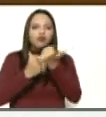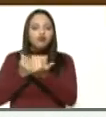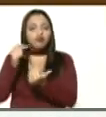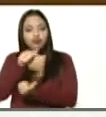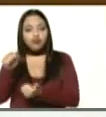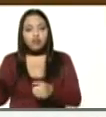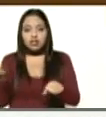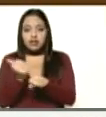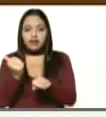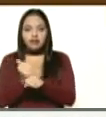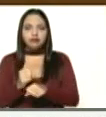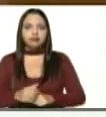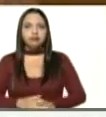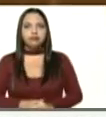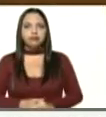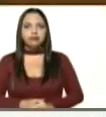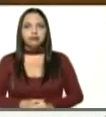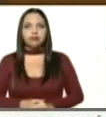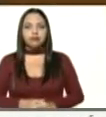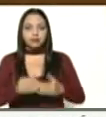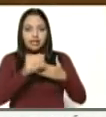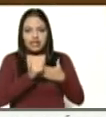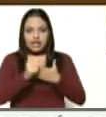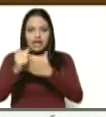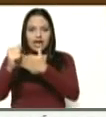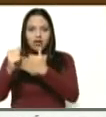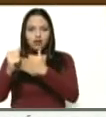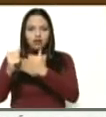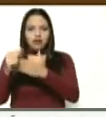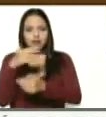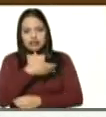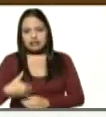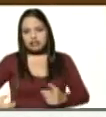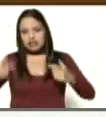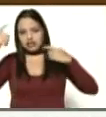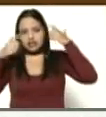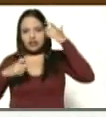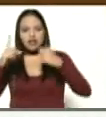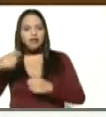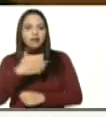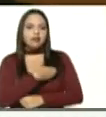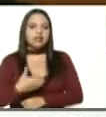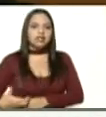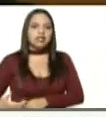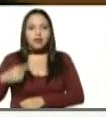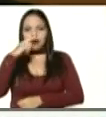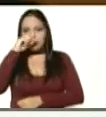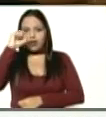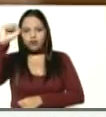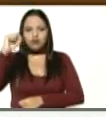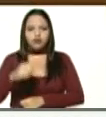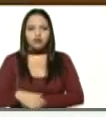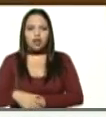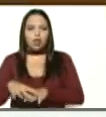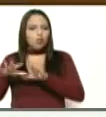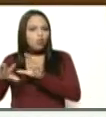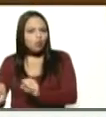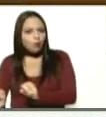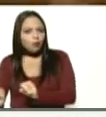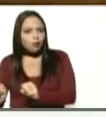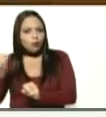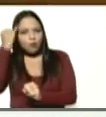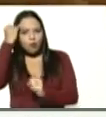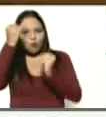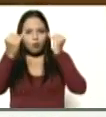labores. Y ese liderazgo de nuestro comandante Chávez y el liderazgo de nuestro presidente Nicolás Maduro toma de esos liderazgos,